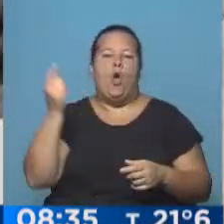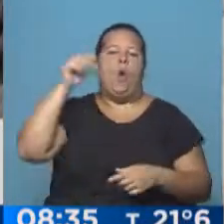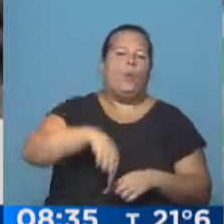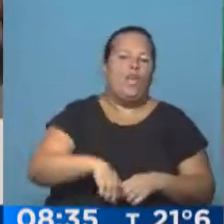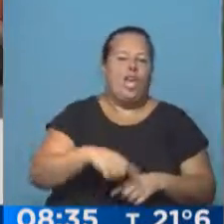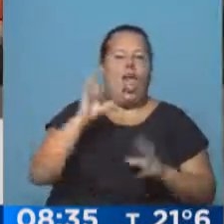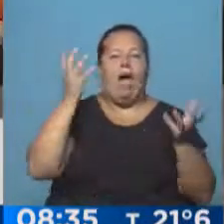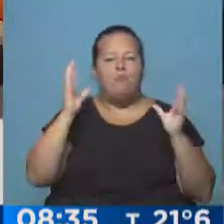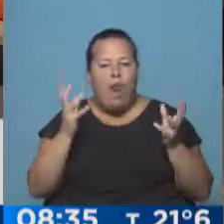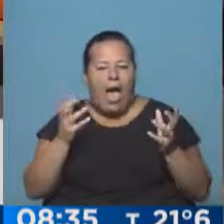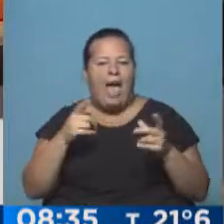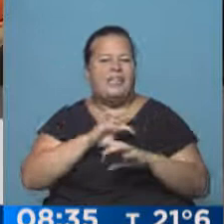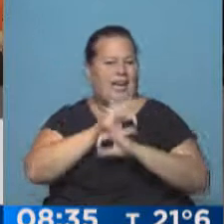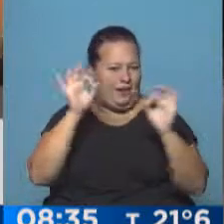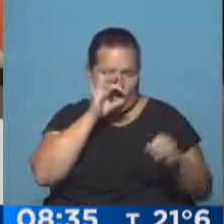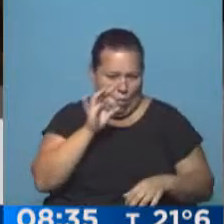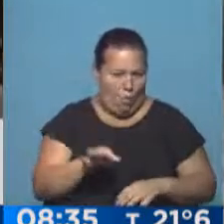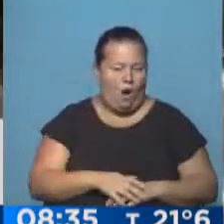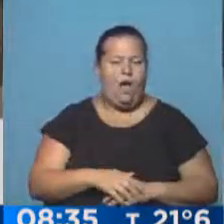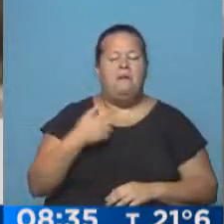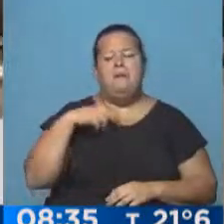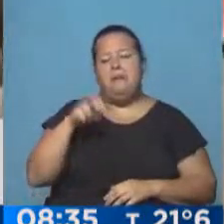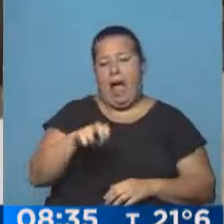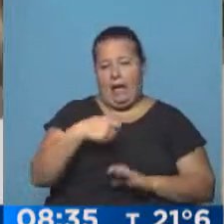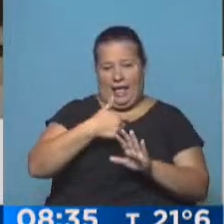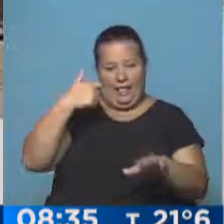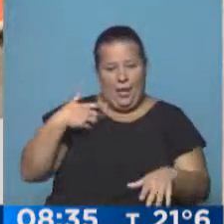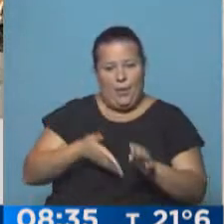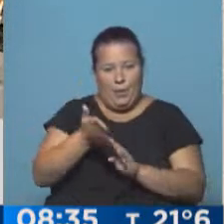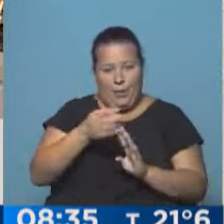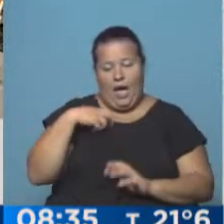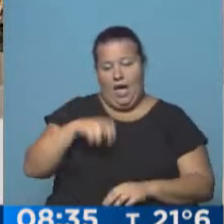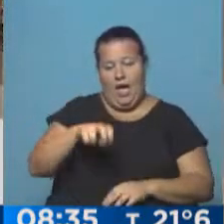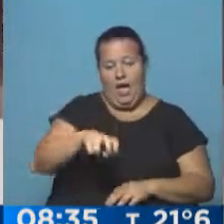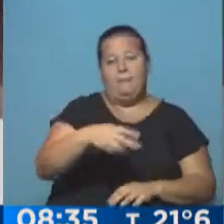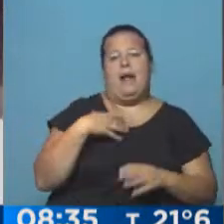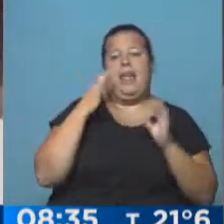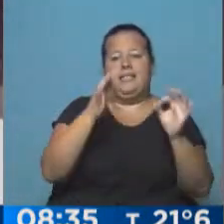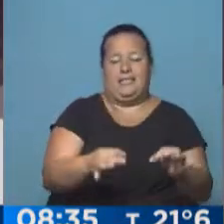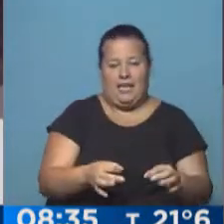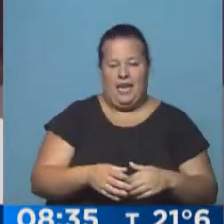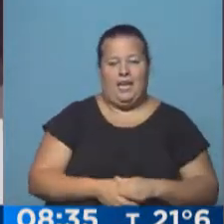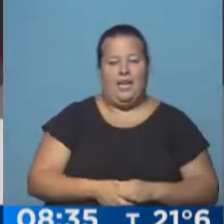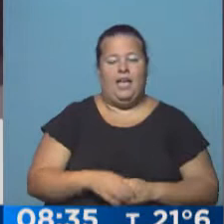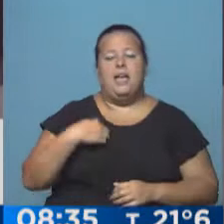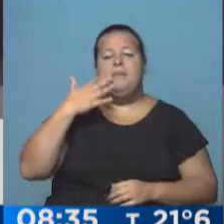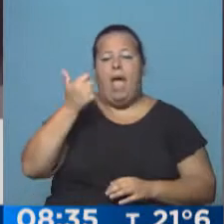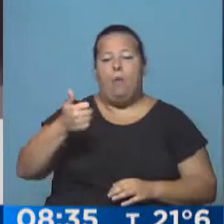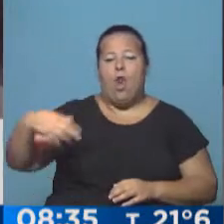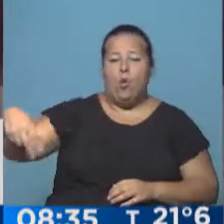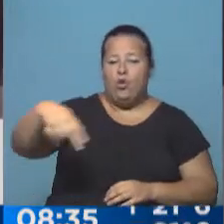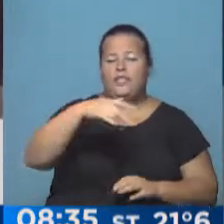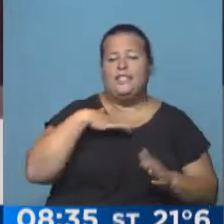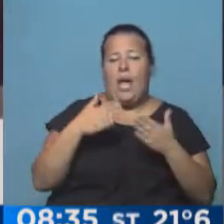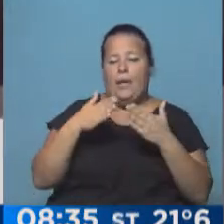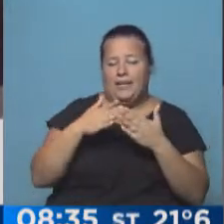incluso la ambulancia no vino nunca. Iba caminando atrás de ella, estaba caminando rápido para alcanzarla. Y mi abuela cruzó, yo estaba